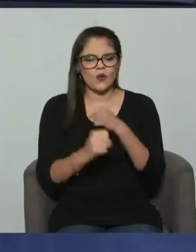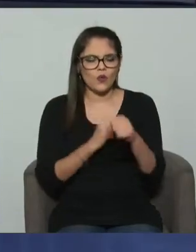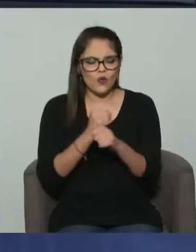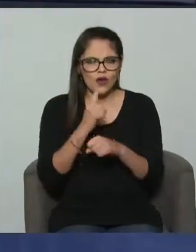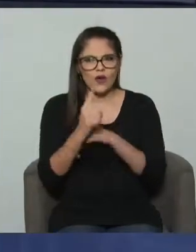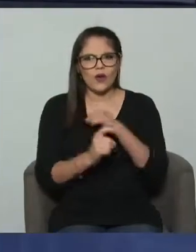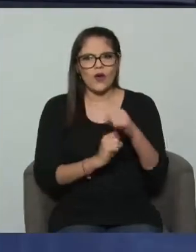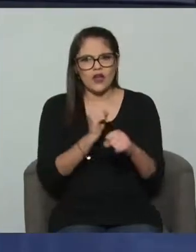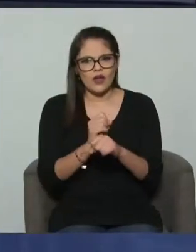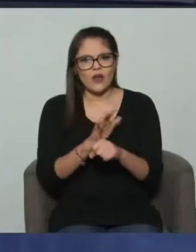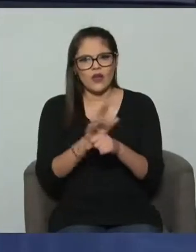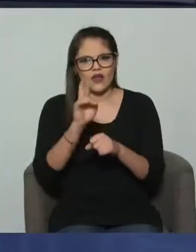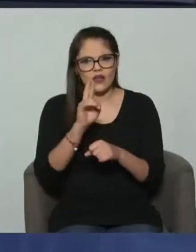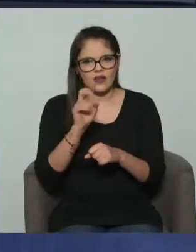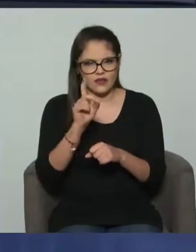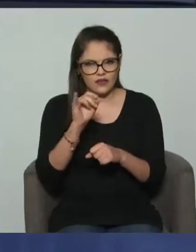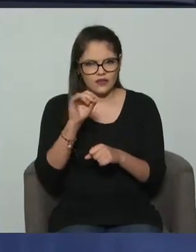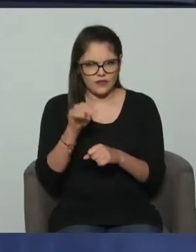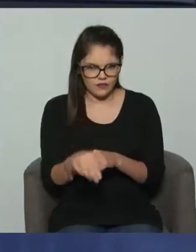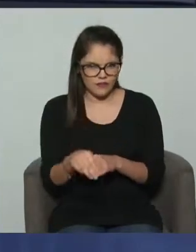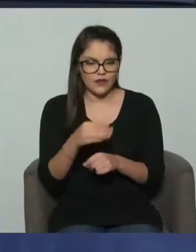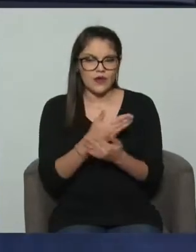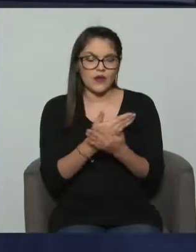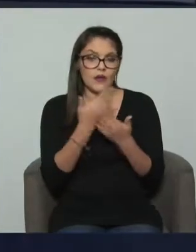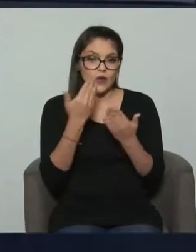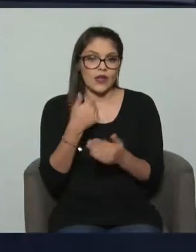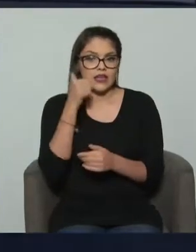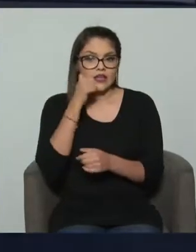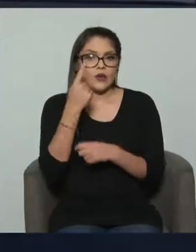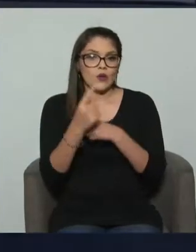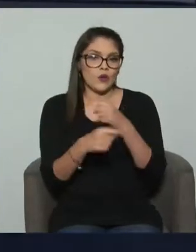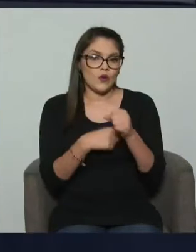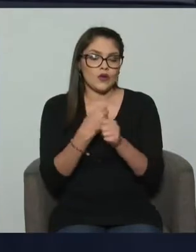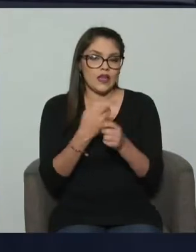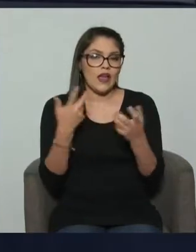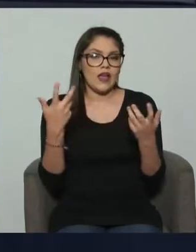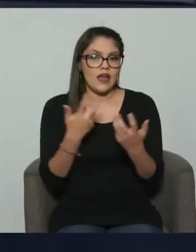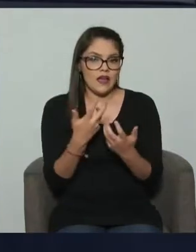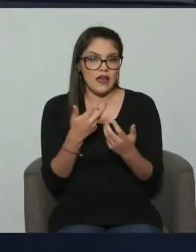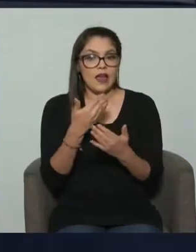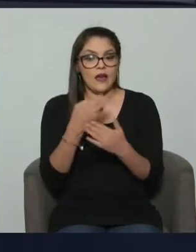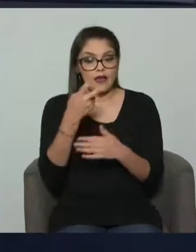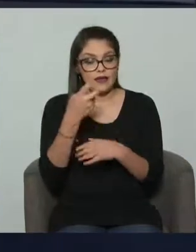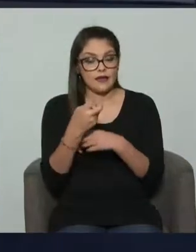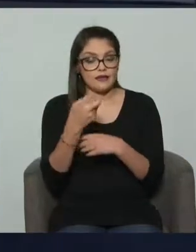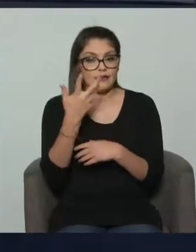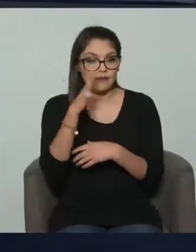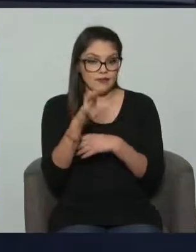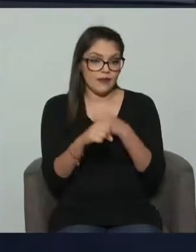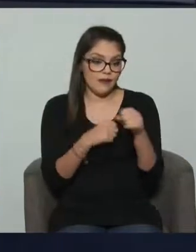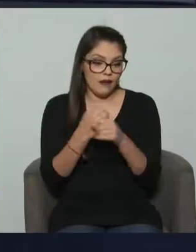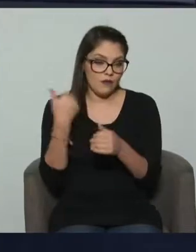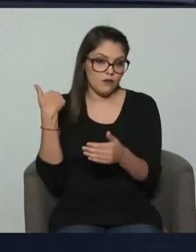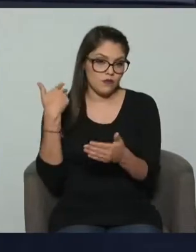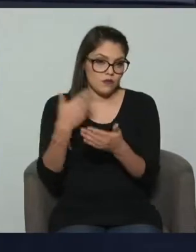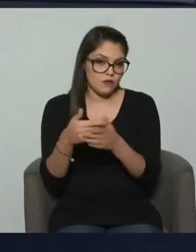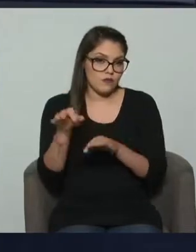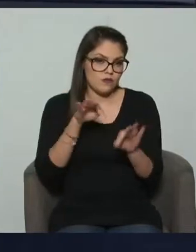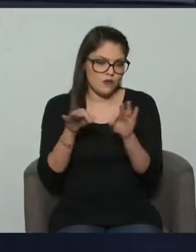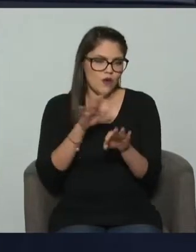de la Infancia. Lo hacemos de manera cada año, lo vamos haciendo. Este es el 10º año y el tema de este balance